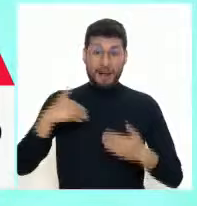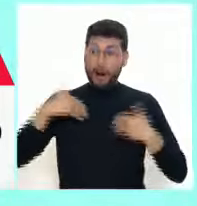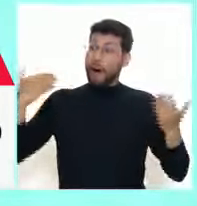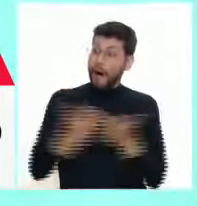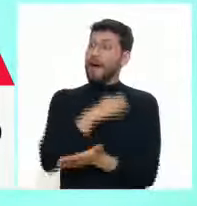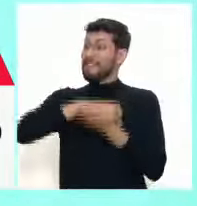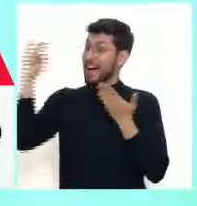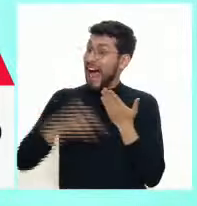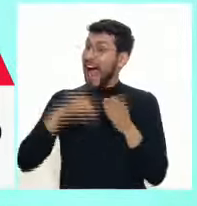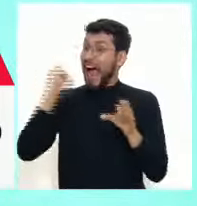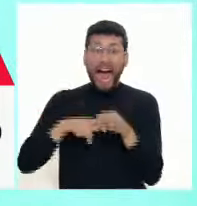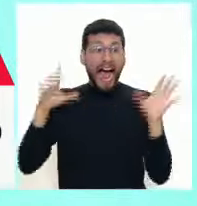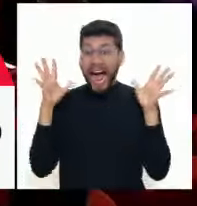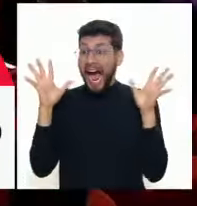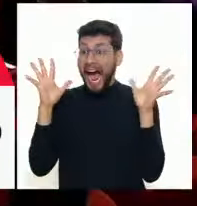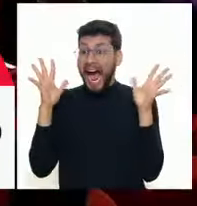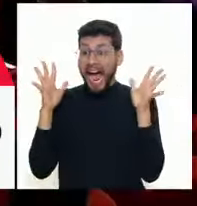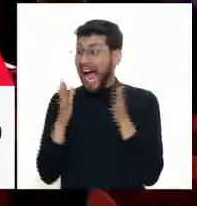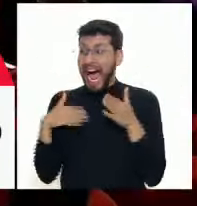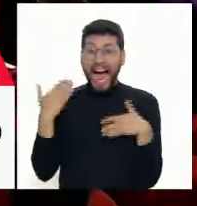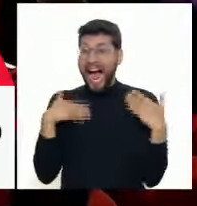nuevo programa.